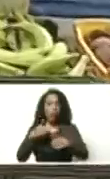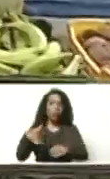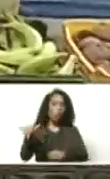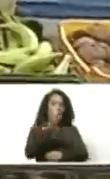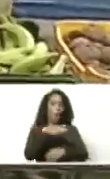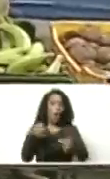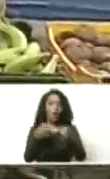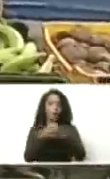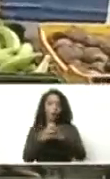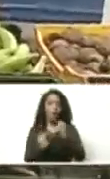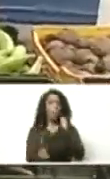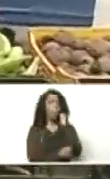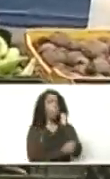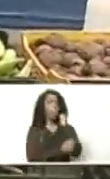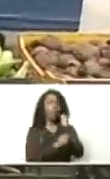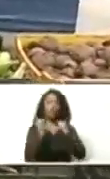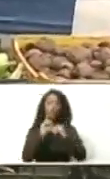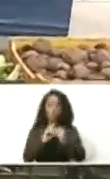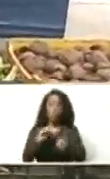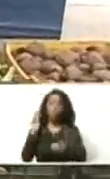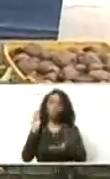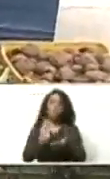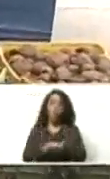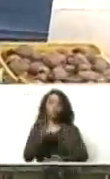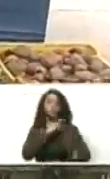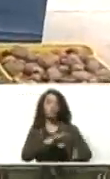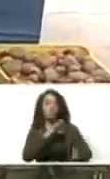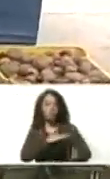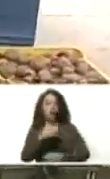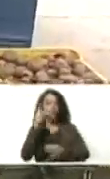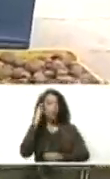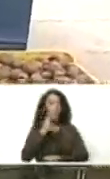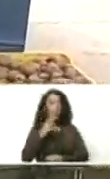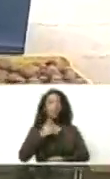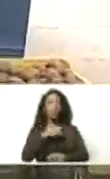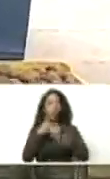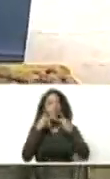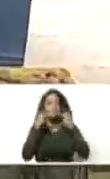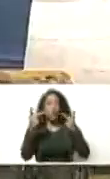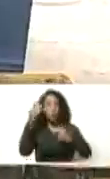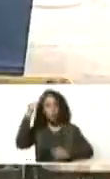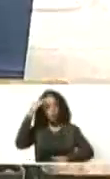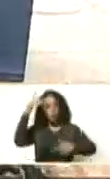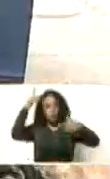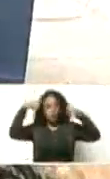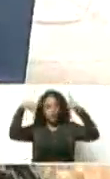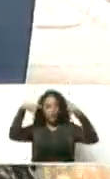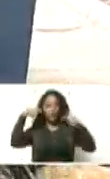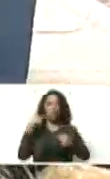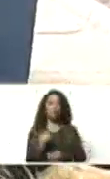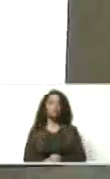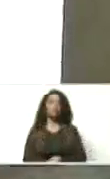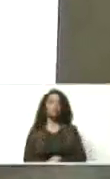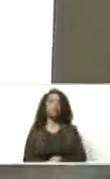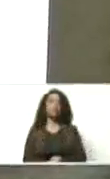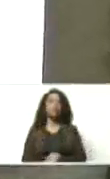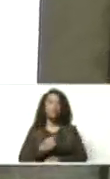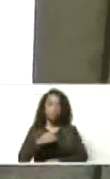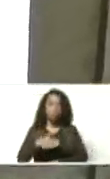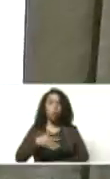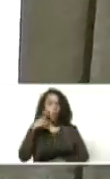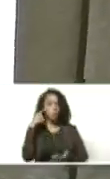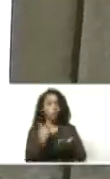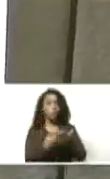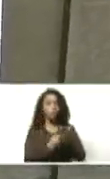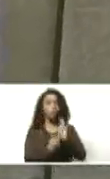sin mezquindad, aplicando el socialismo bolivariano que tanto promulgaba el comandante presidente Hugo Chávez Frías, se puede